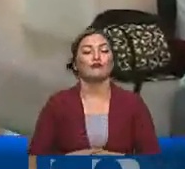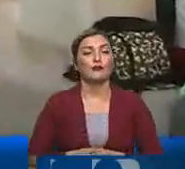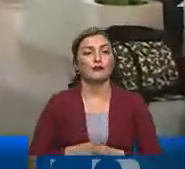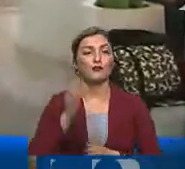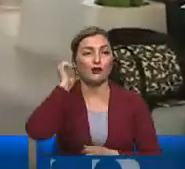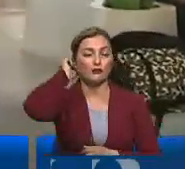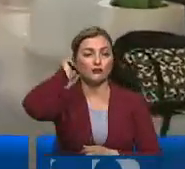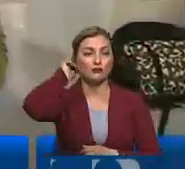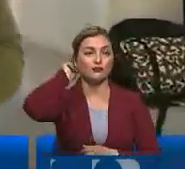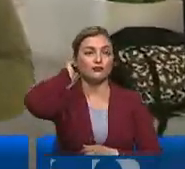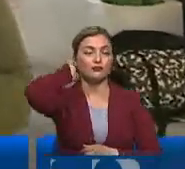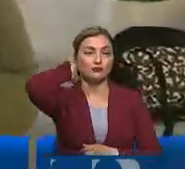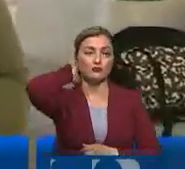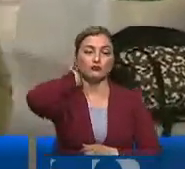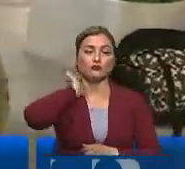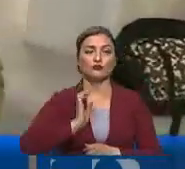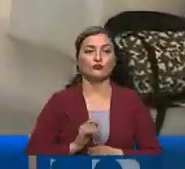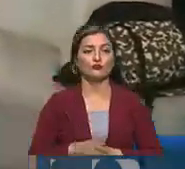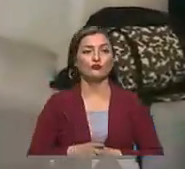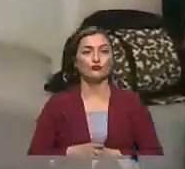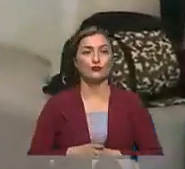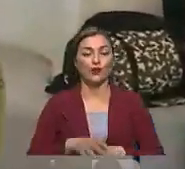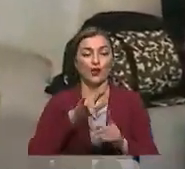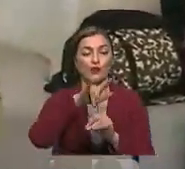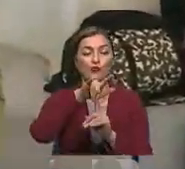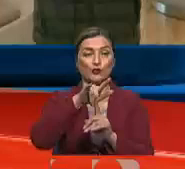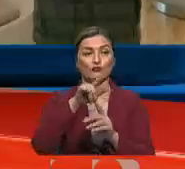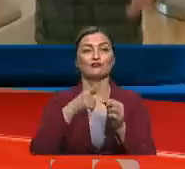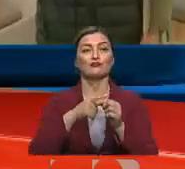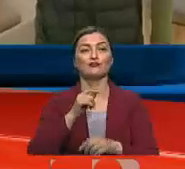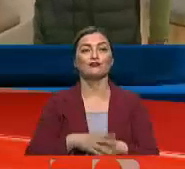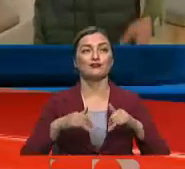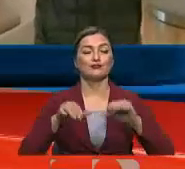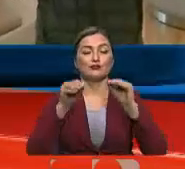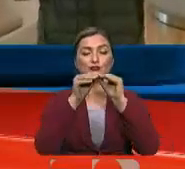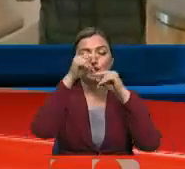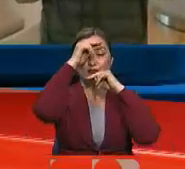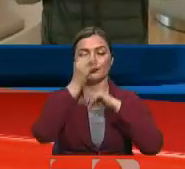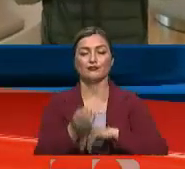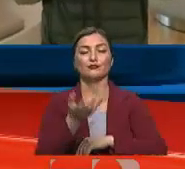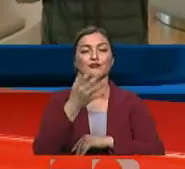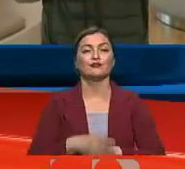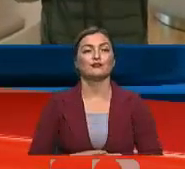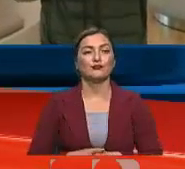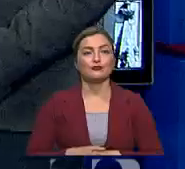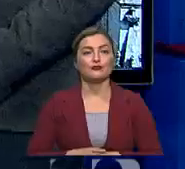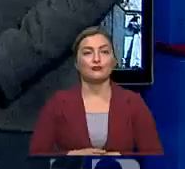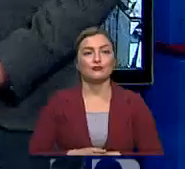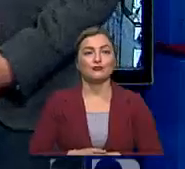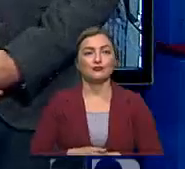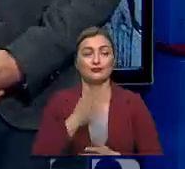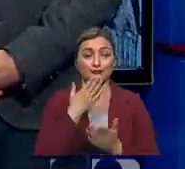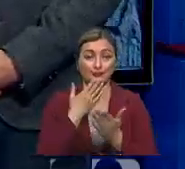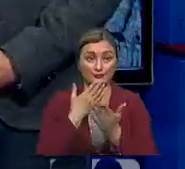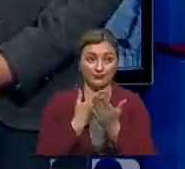hora de la mañana desde el aeropuerto Mariscal Antonio José Sucre de Quito. Regresamos a ustedes con Estudios, que tiene más noticias. Muy buenos días. Buen día también para ti, Juan Miguel.